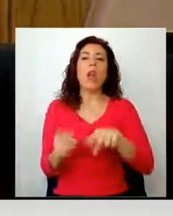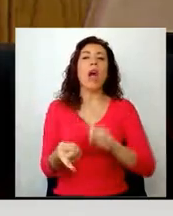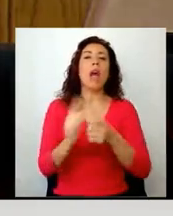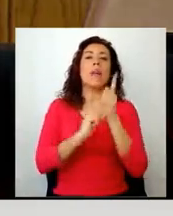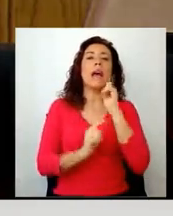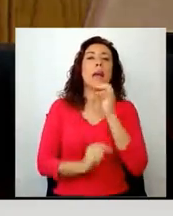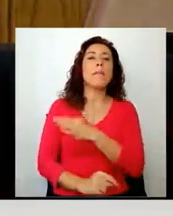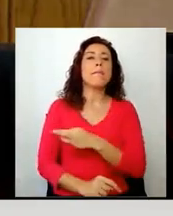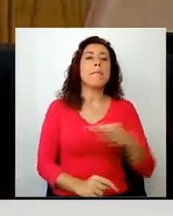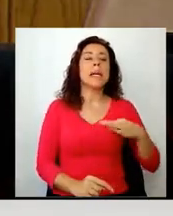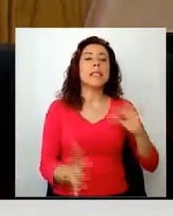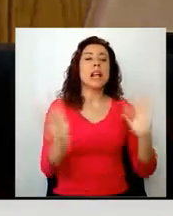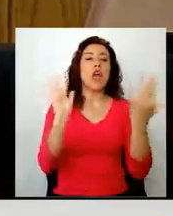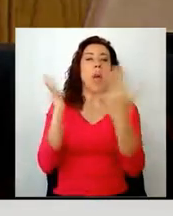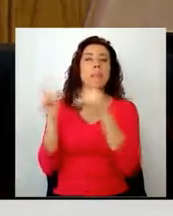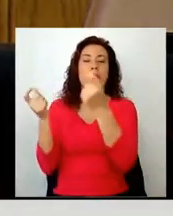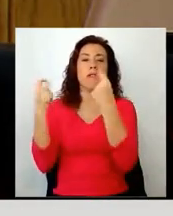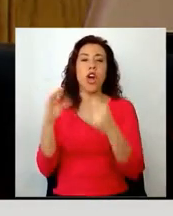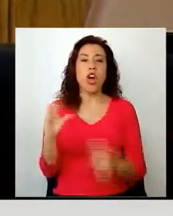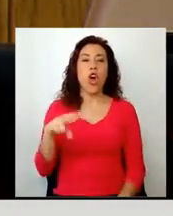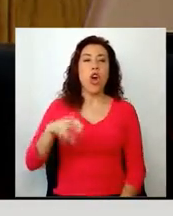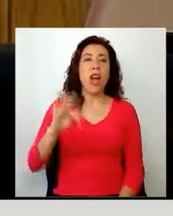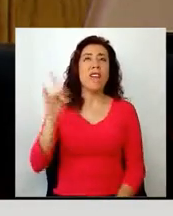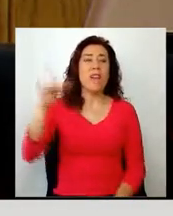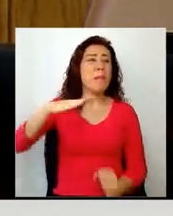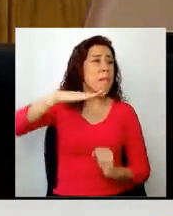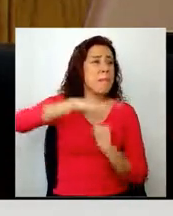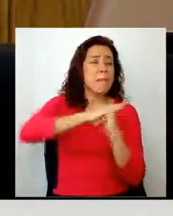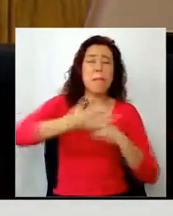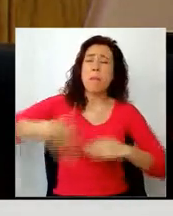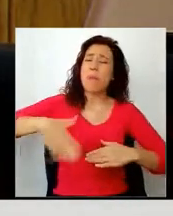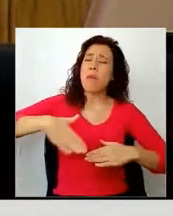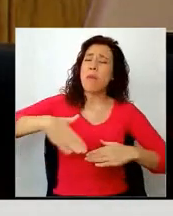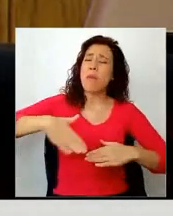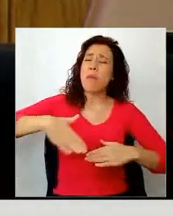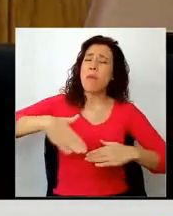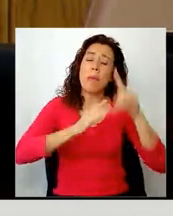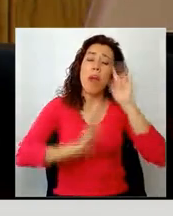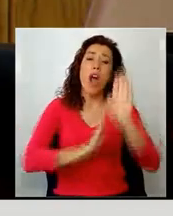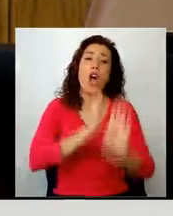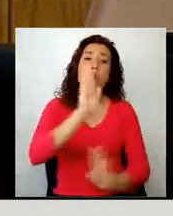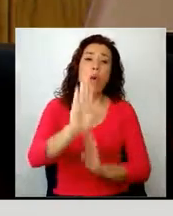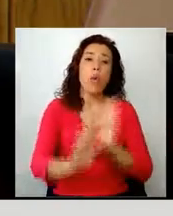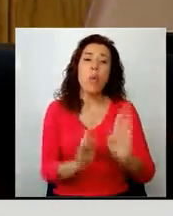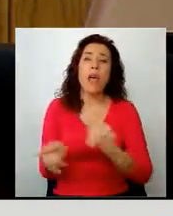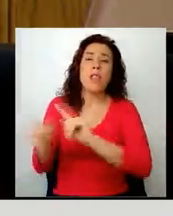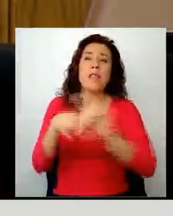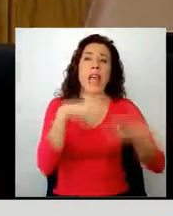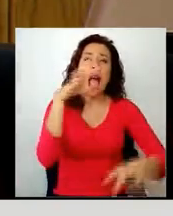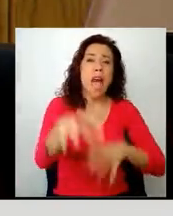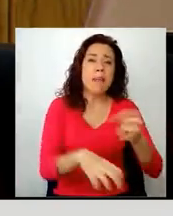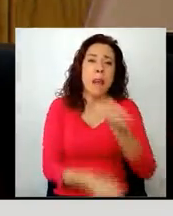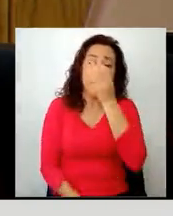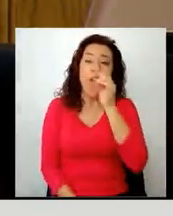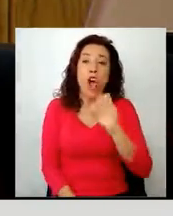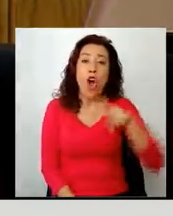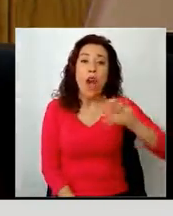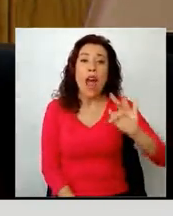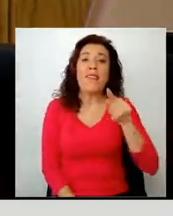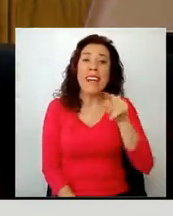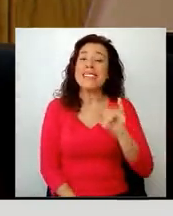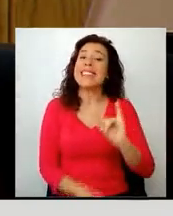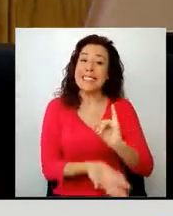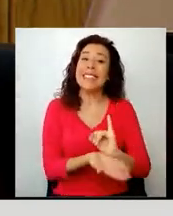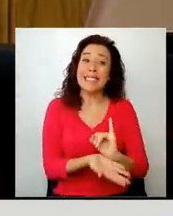la conafa ha sido un Pilar fundamental en la conservación de nuestra biodiversidad es la conafla que ha sido la institución que